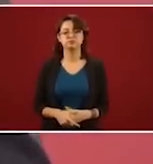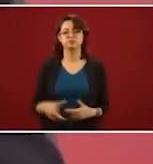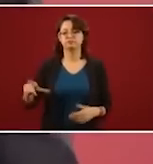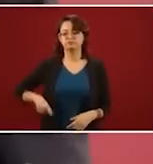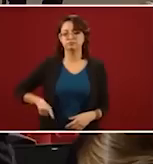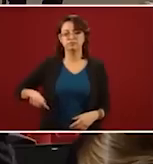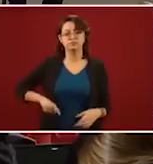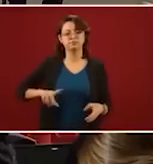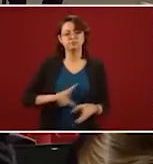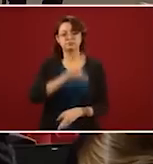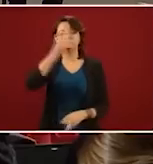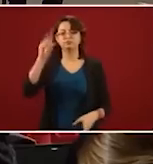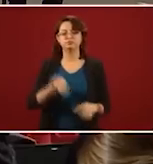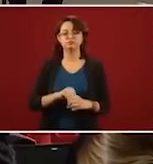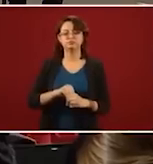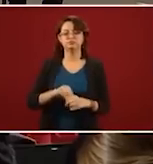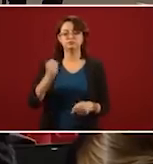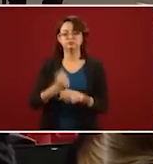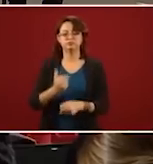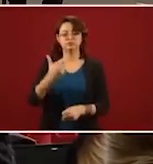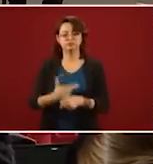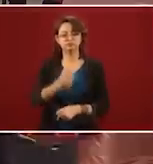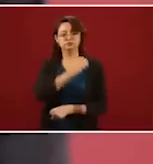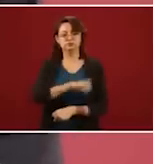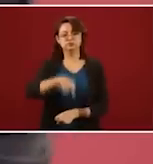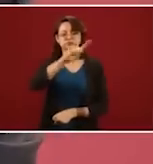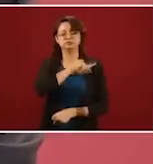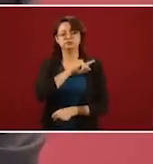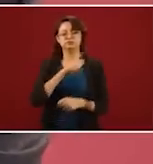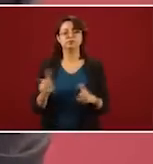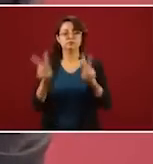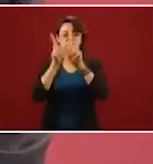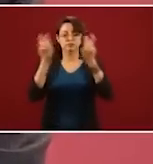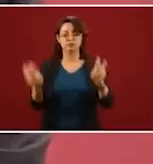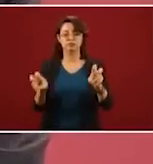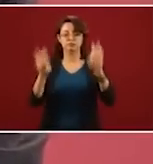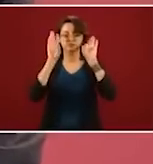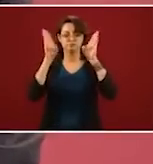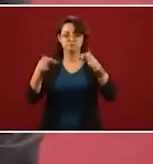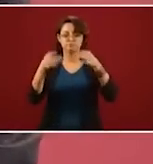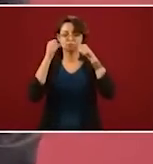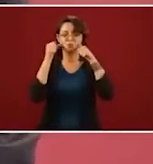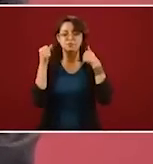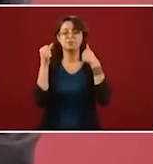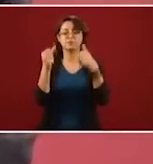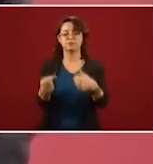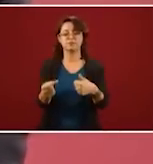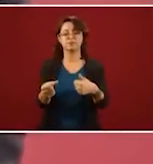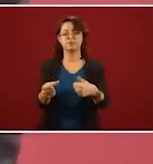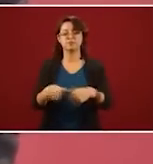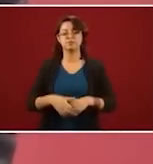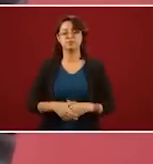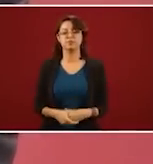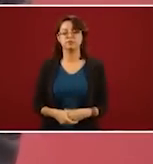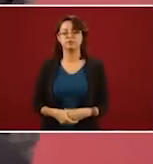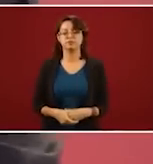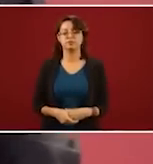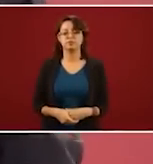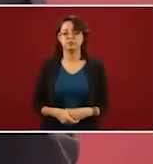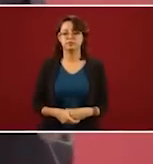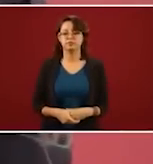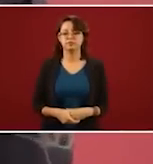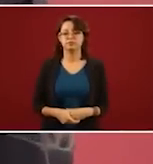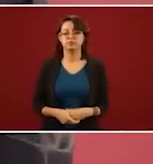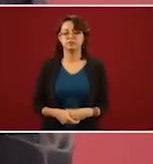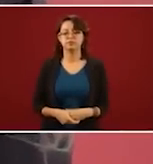salud, está atendiendo este problema y dando